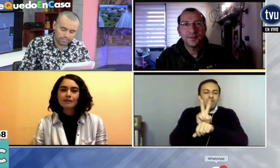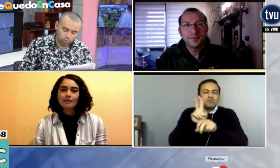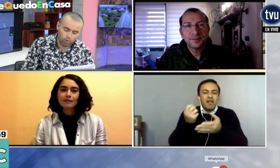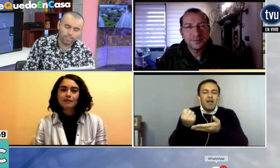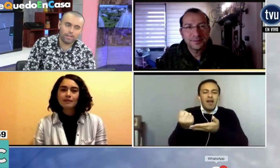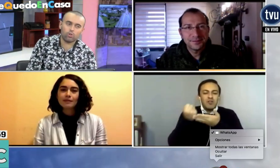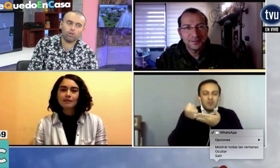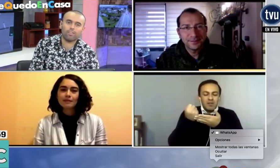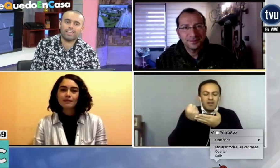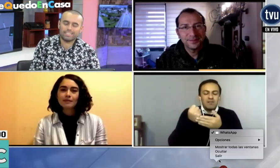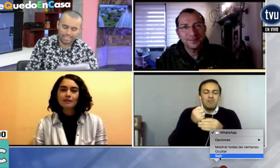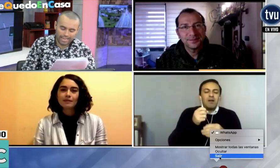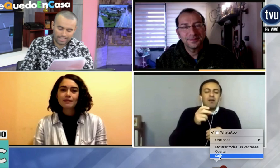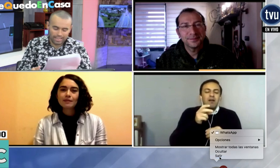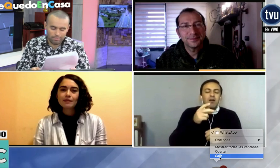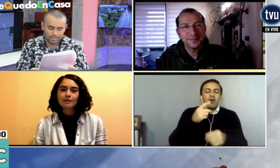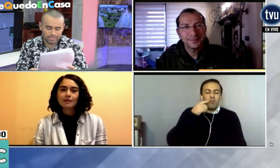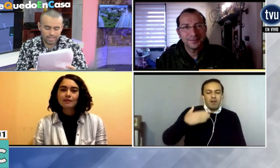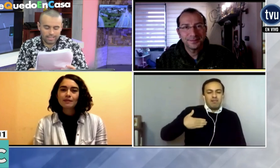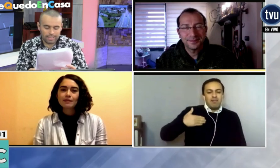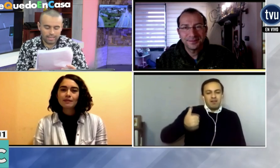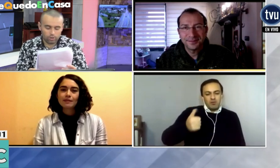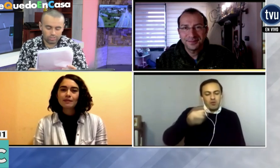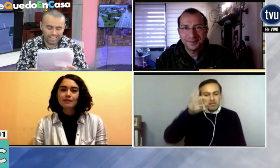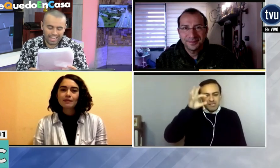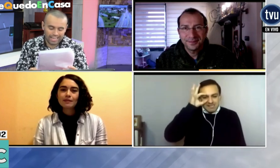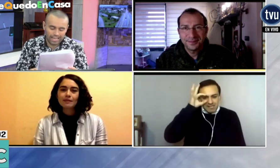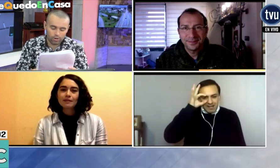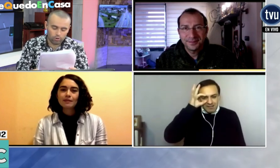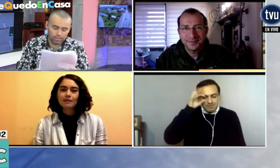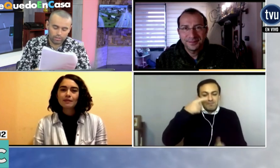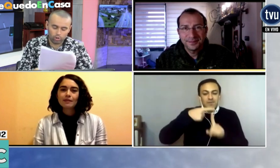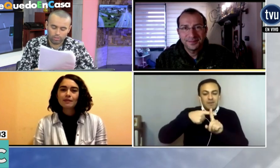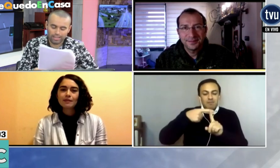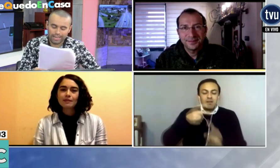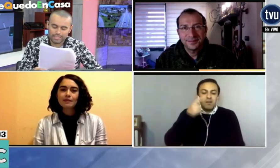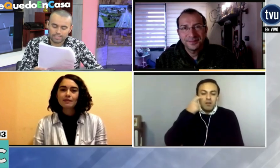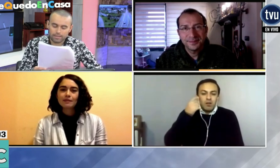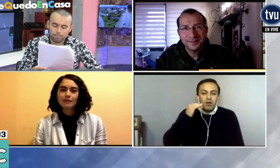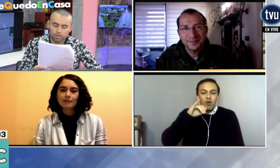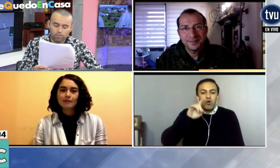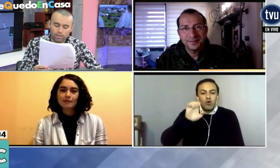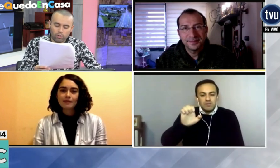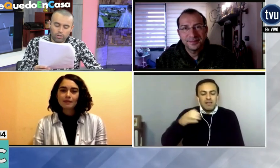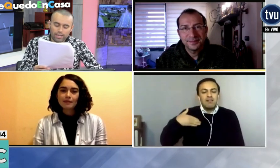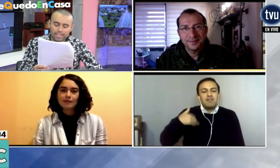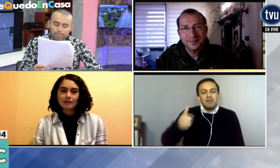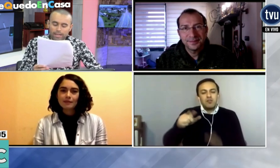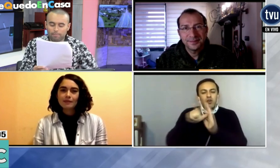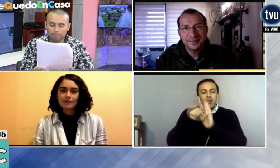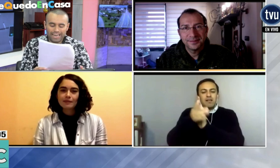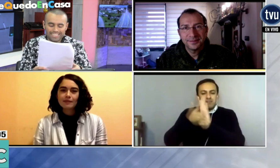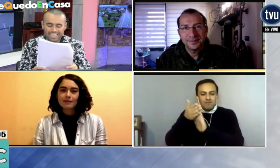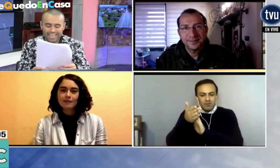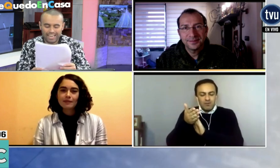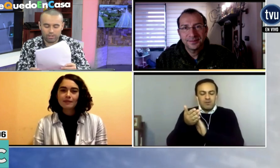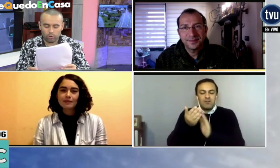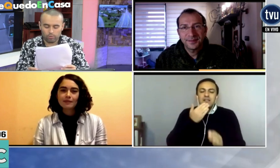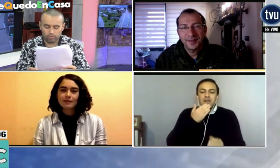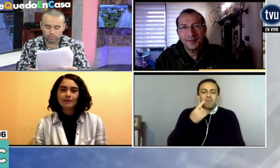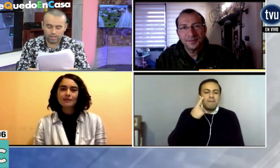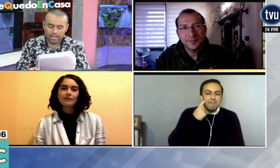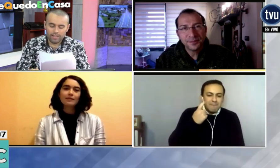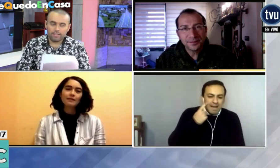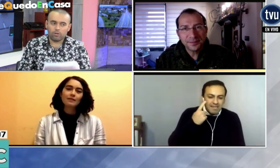Juan Carlos Gacituba, director del CICAT, además de José Lascano, director del LENCE Bio Bio y también Valesca